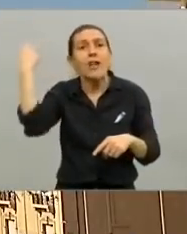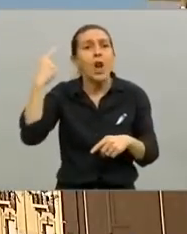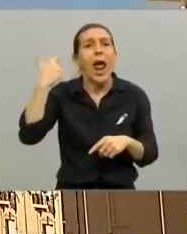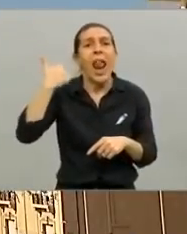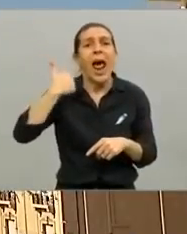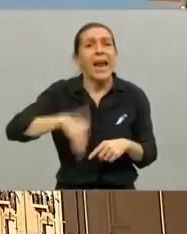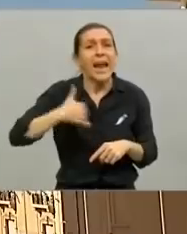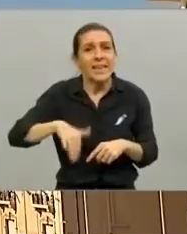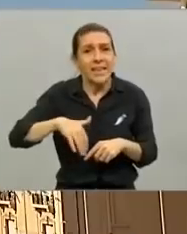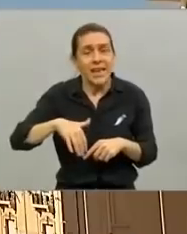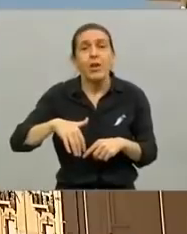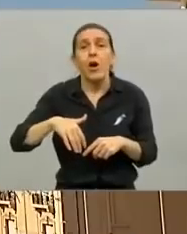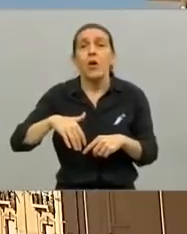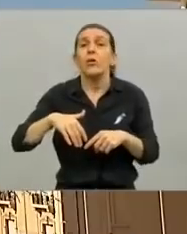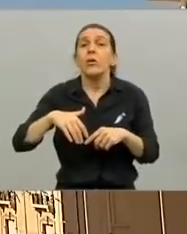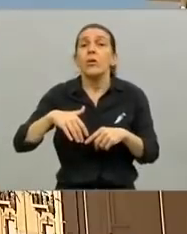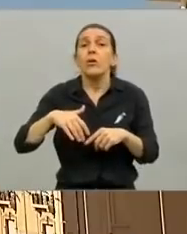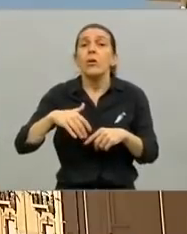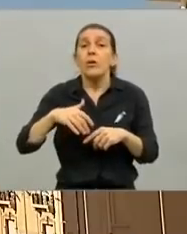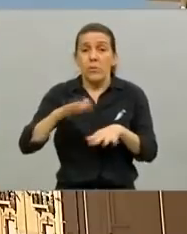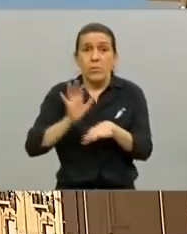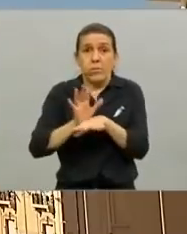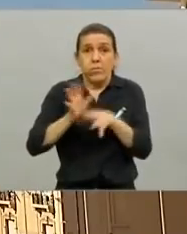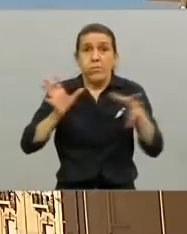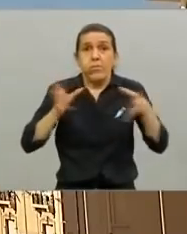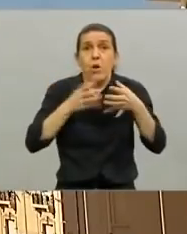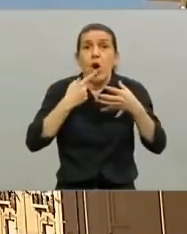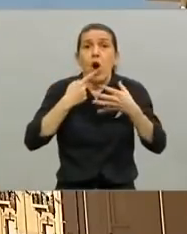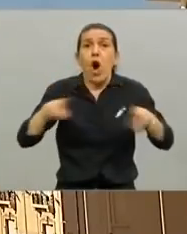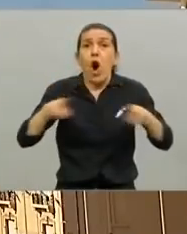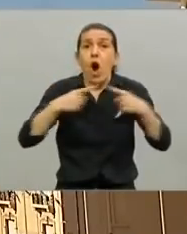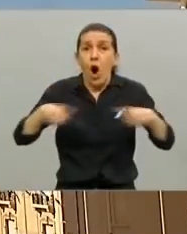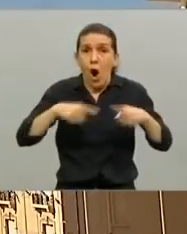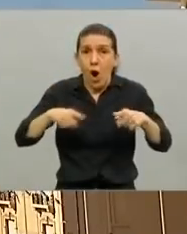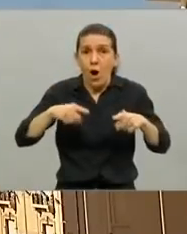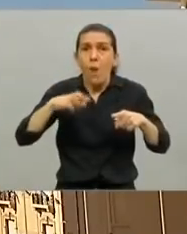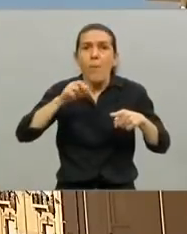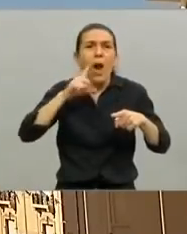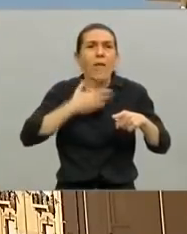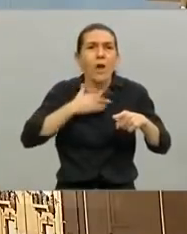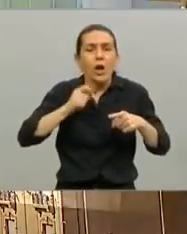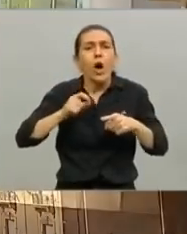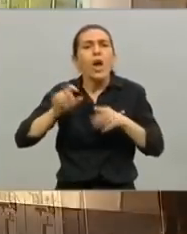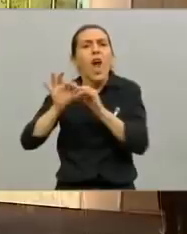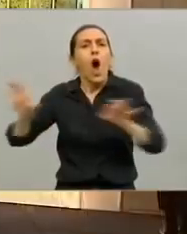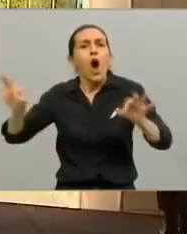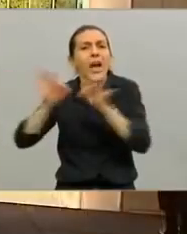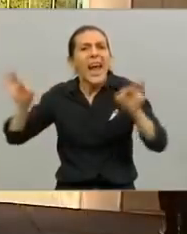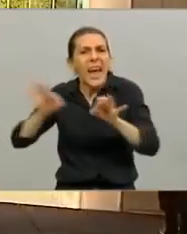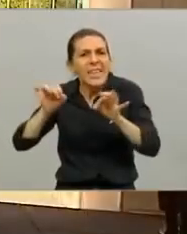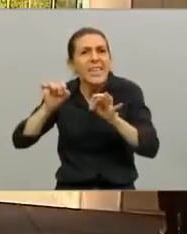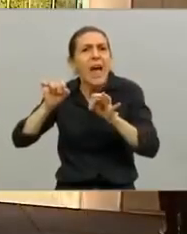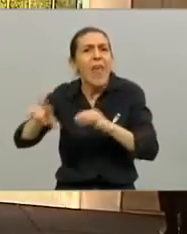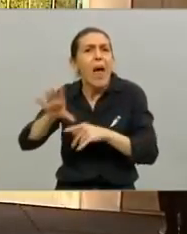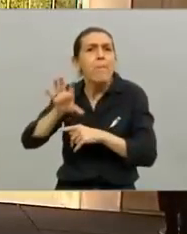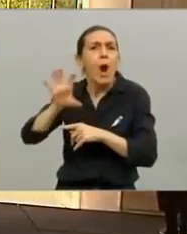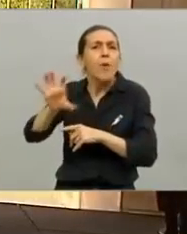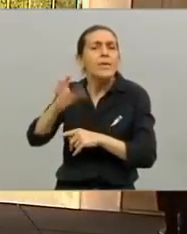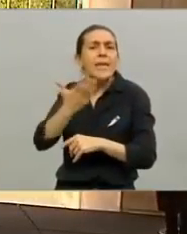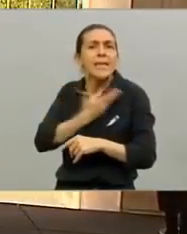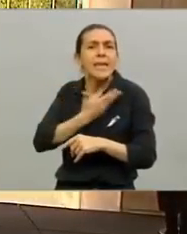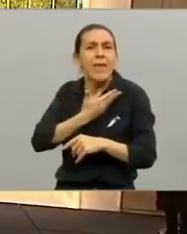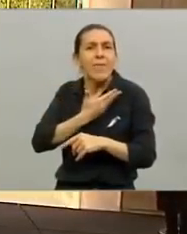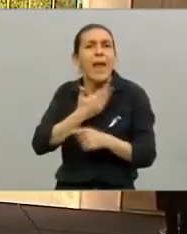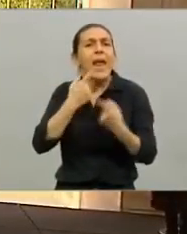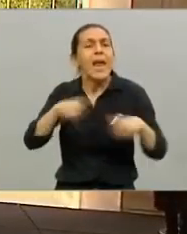argentino, interpretado por el coro polifónico y la Orquesta Sinfónica de la provincia de Santa Fe.